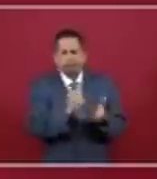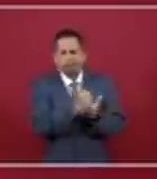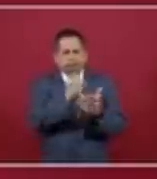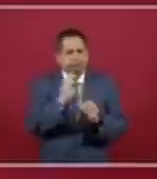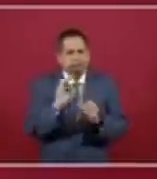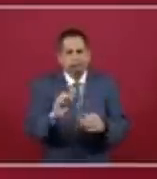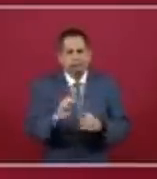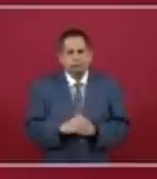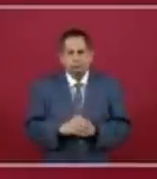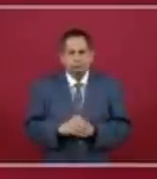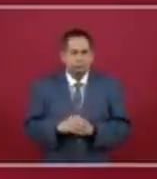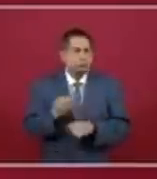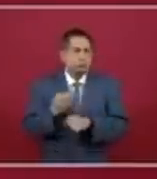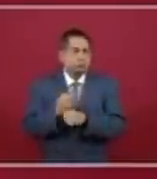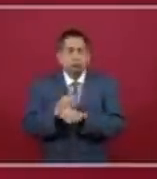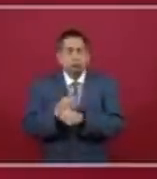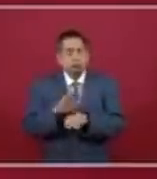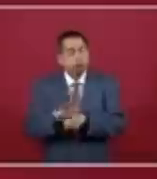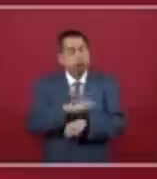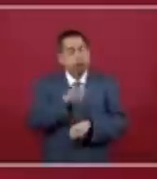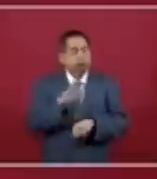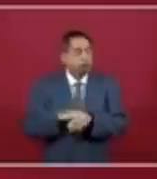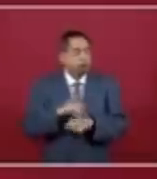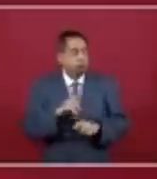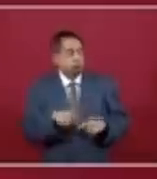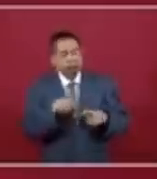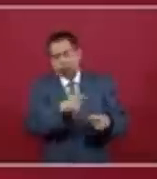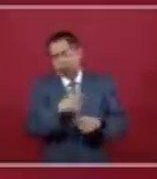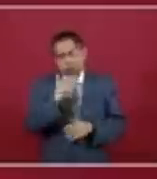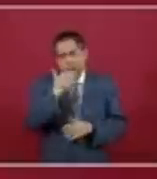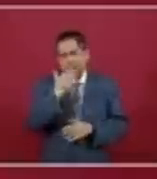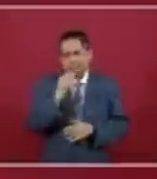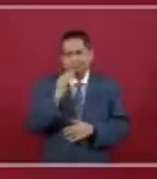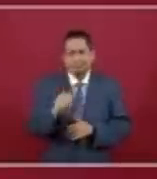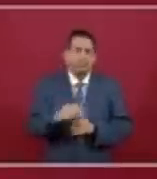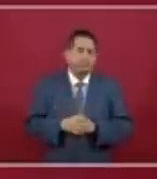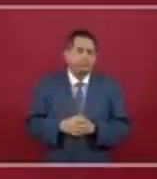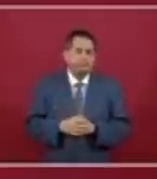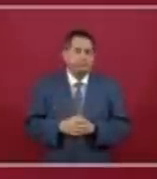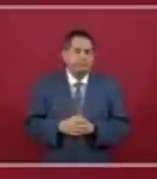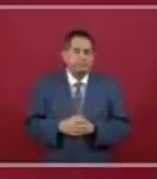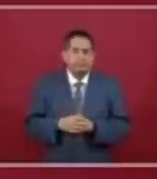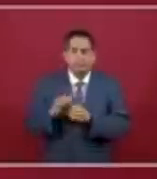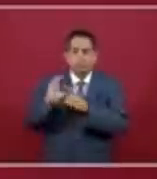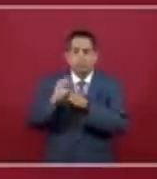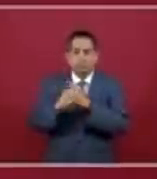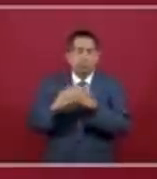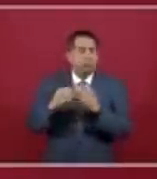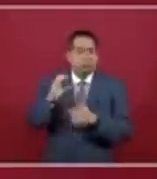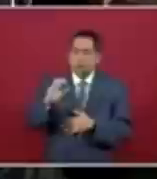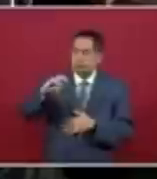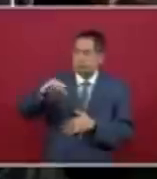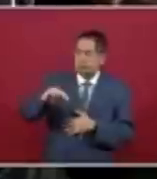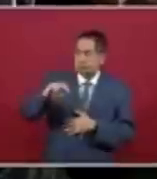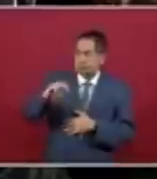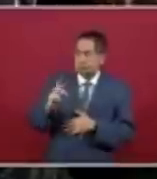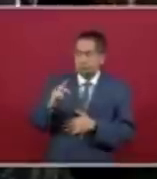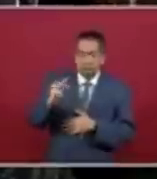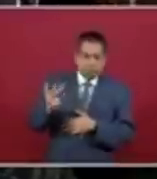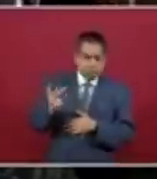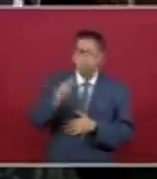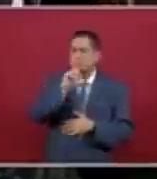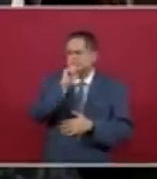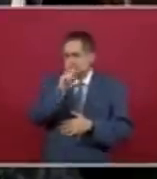y esa es la calificación que tenemos actualmente. La Comisión Nacional de los Derechos Humanos, también en